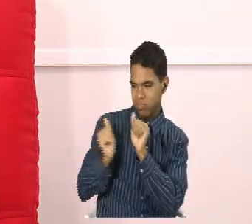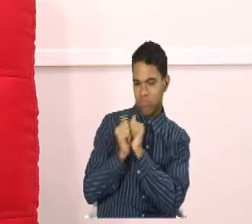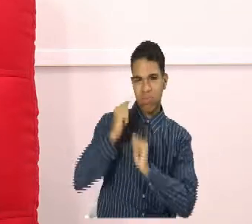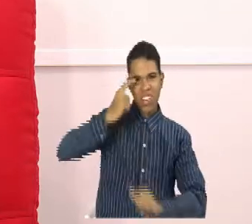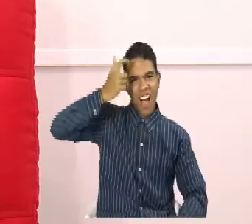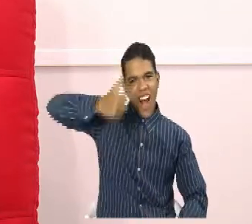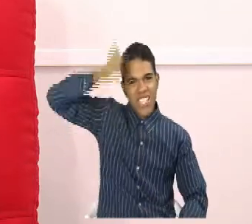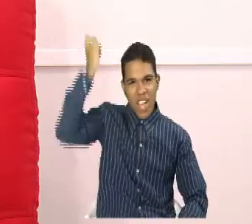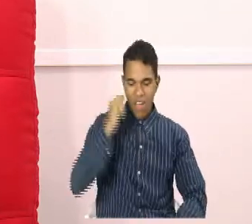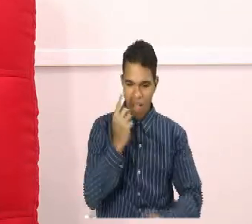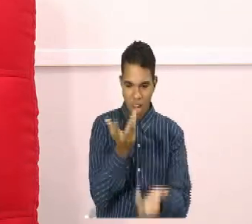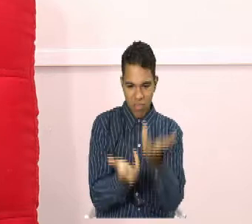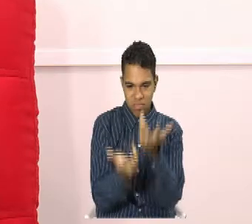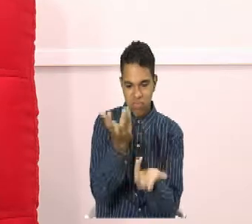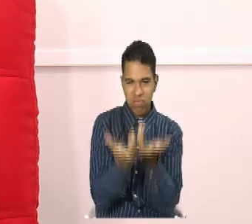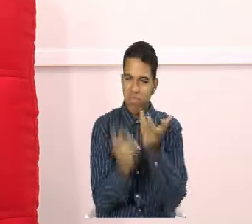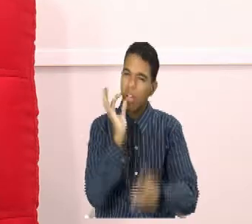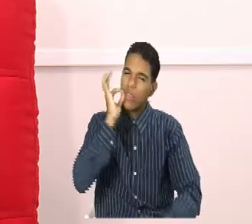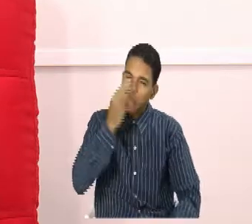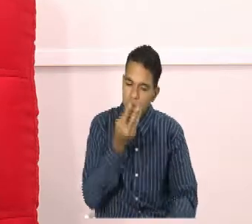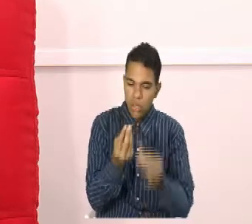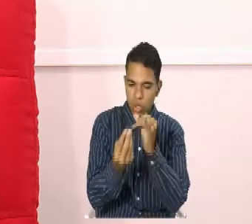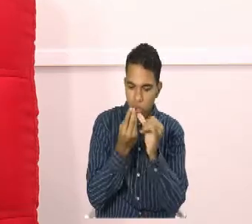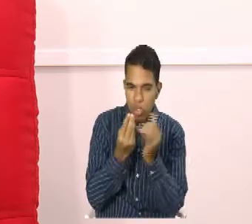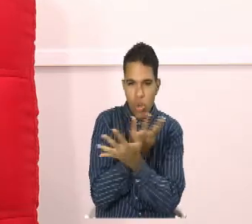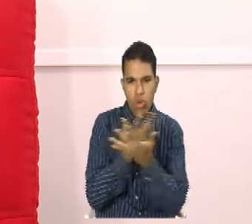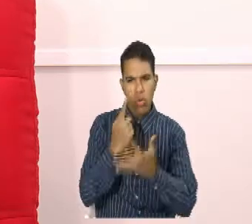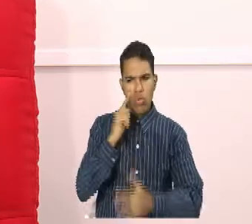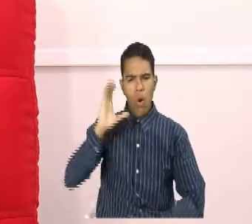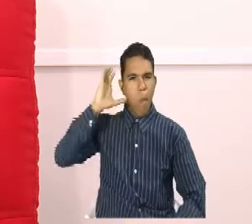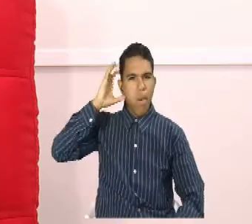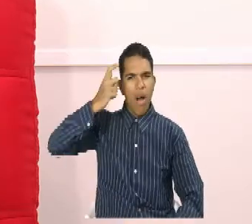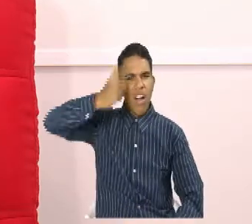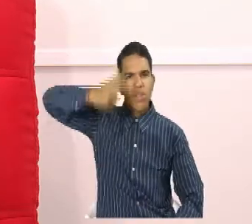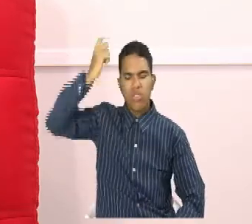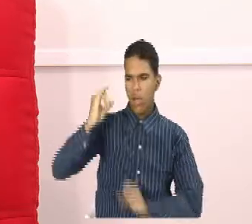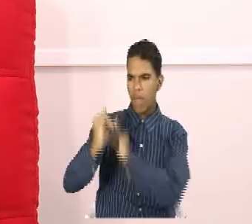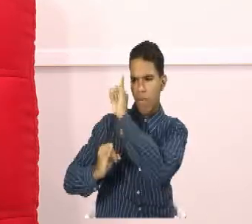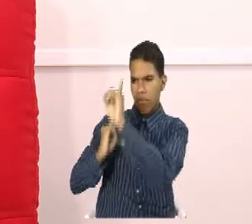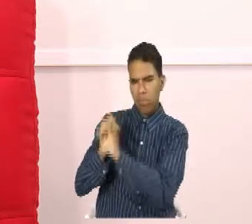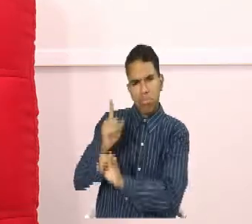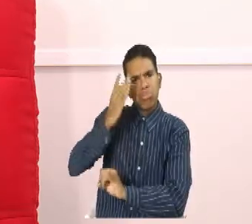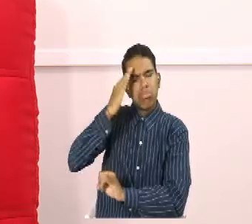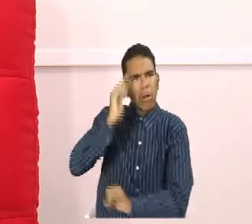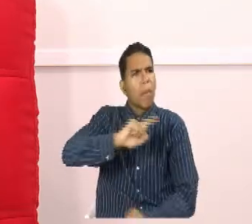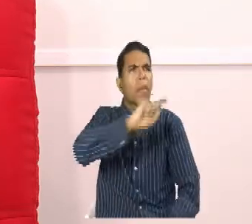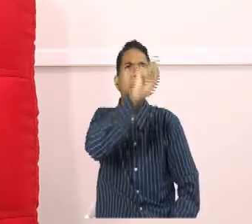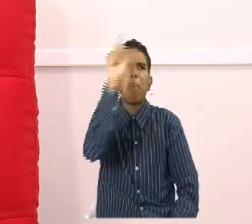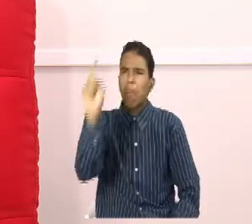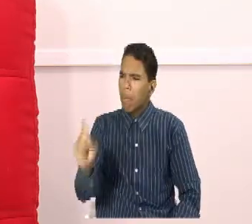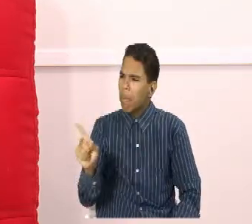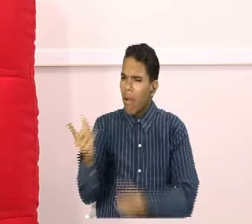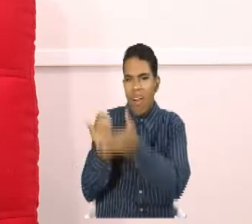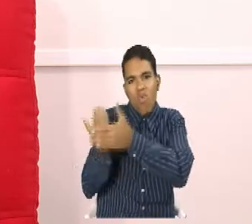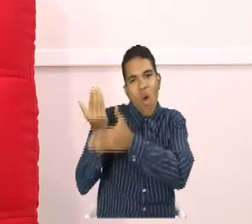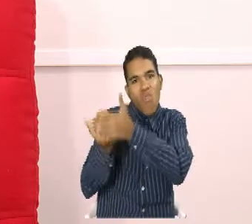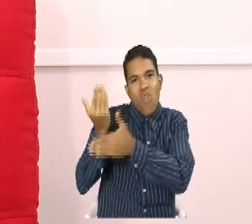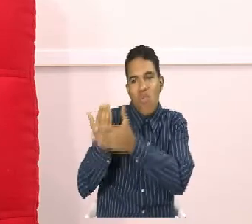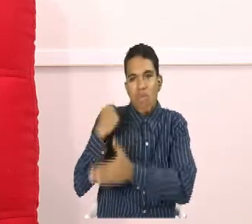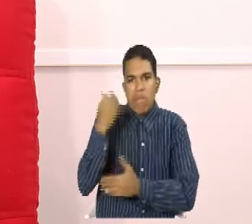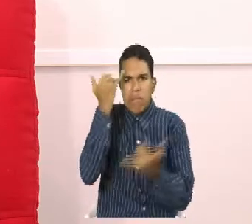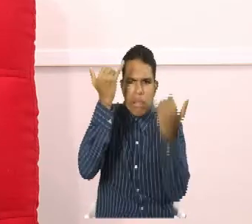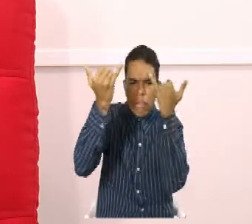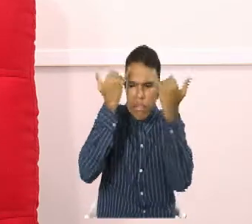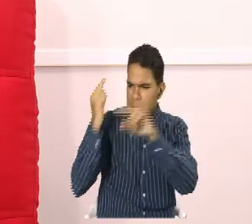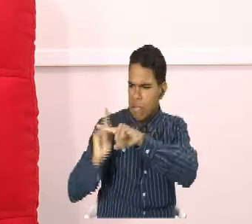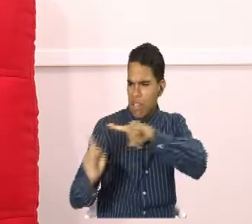10:30, llamado A Pedir de Boca, donde tenemos un chef internacional especial que siempre, pues, trae innovación para la cocina, para que ustedes dejen de hacer